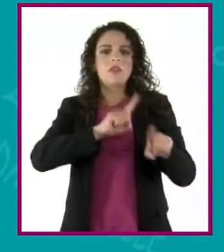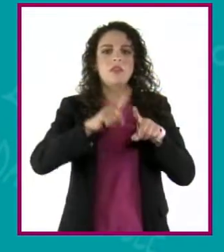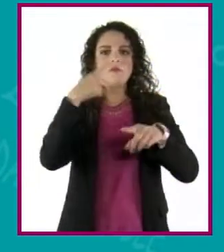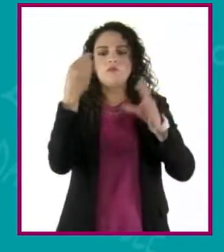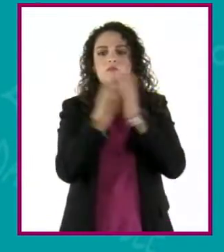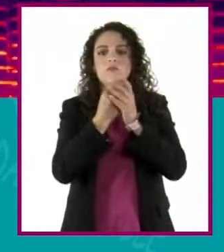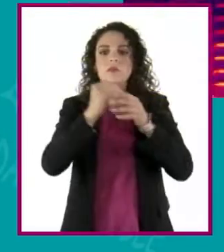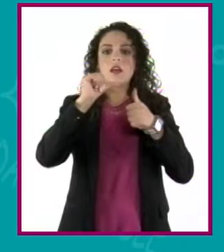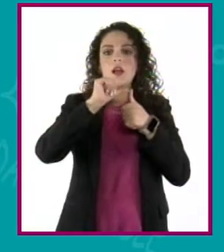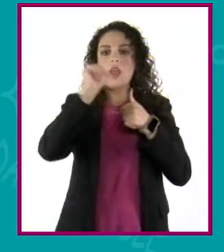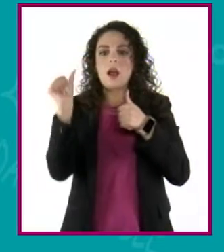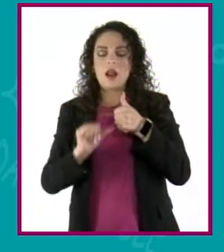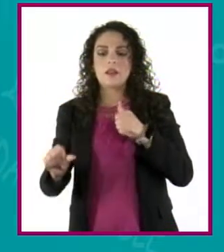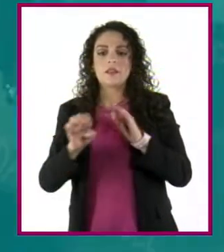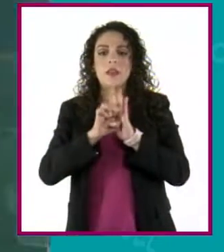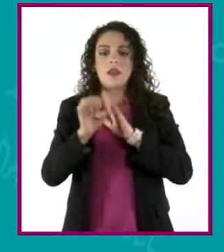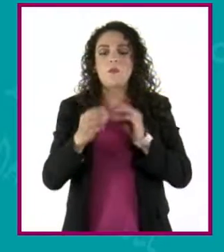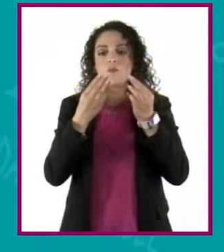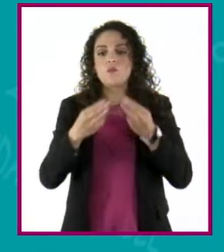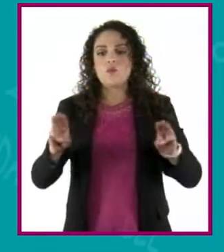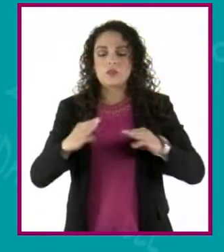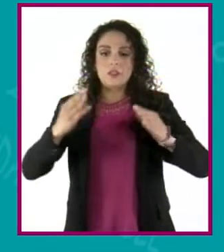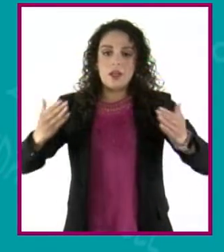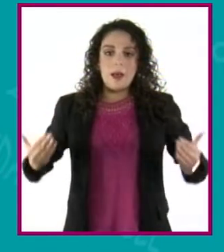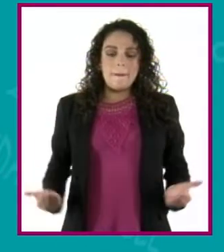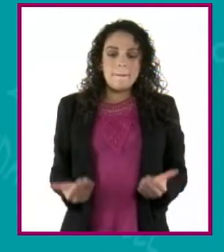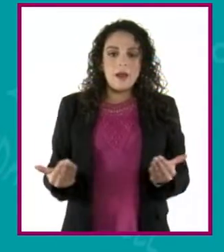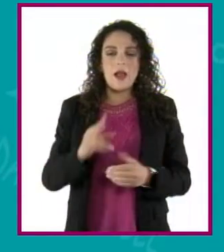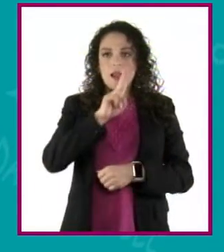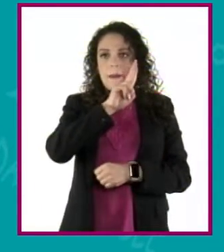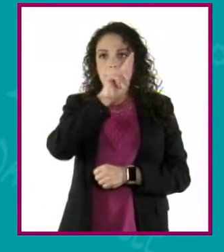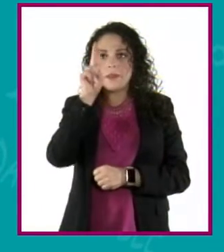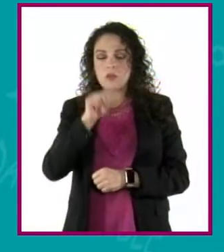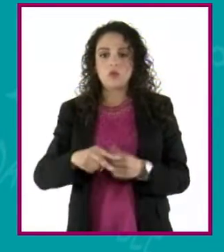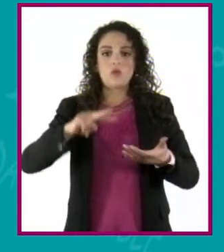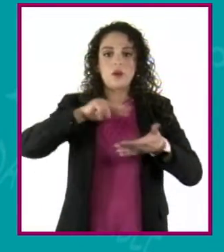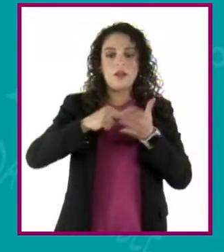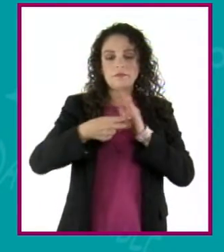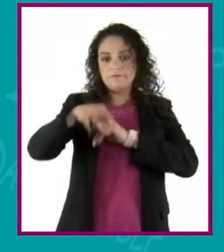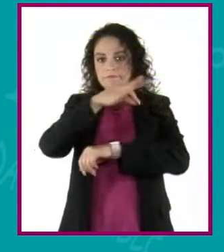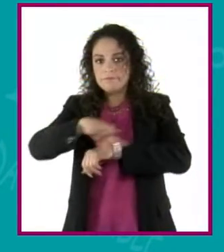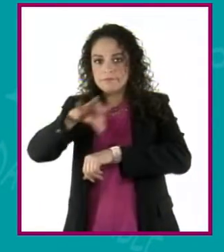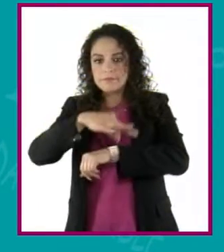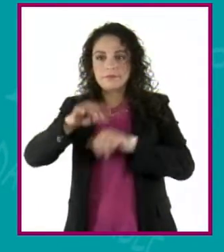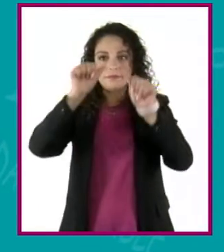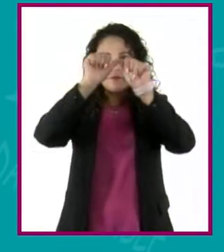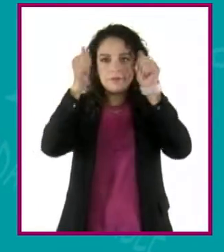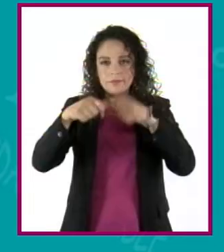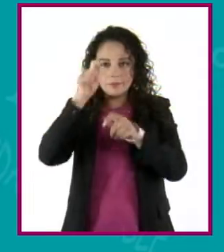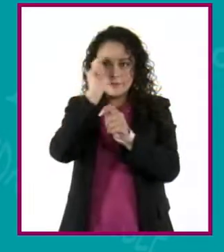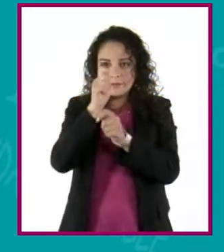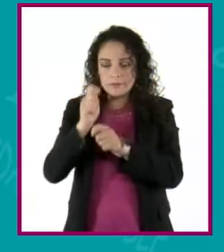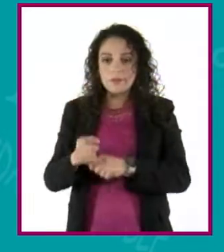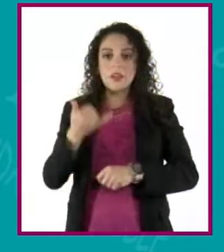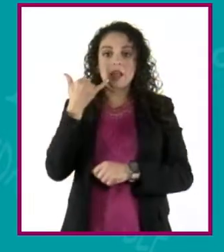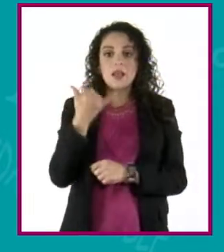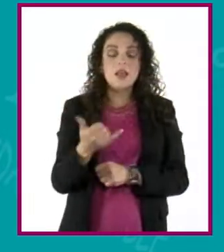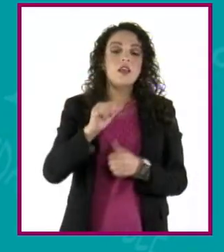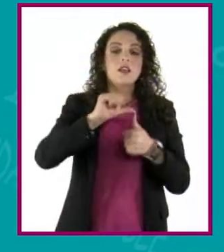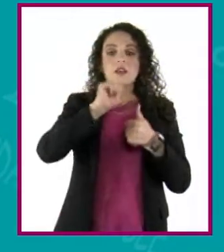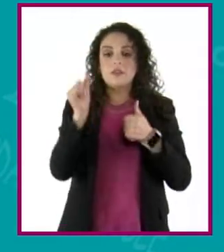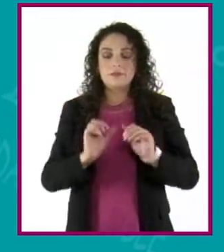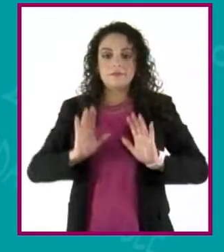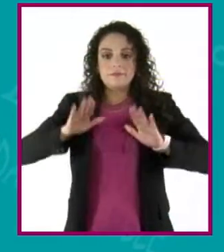como la música, la danza, la pintura, la arquitectura, la escultura y las artes textiles.